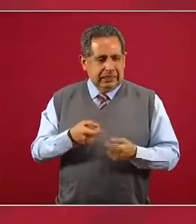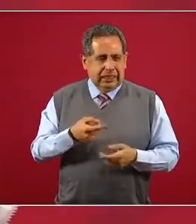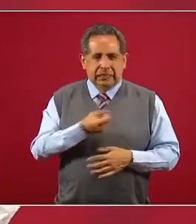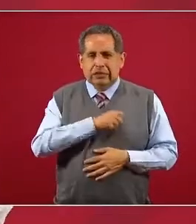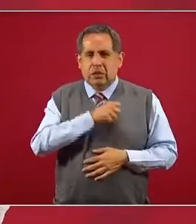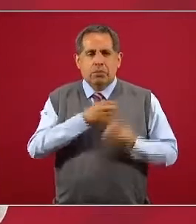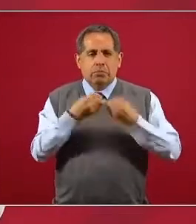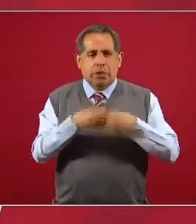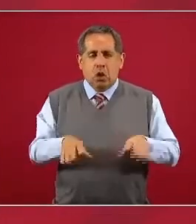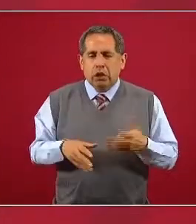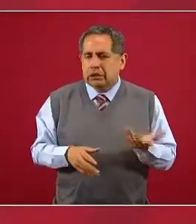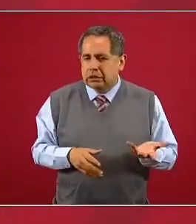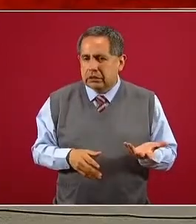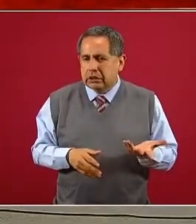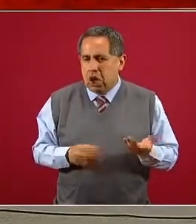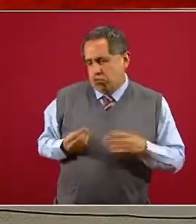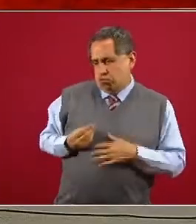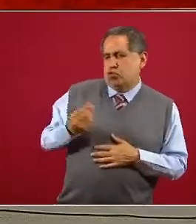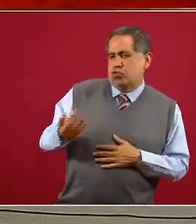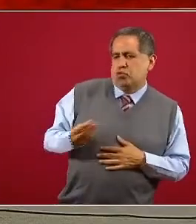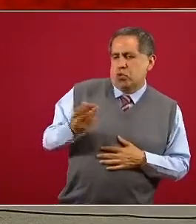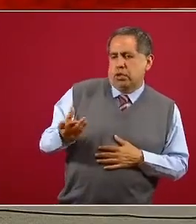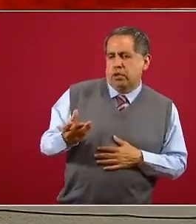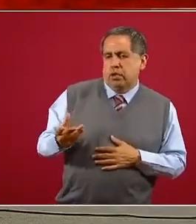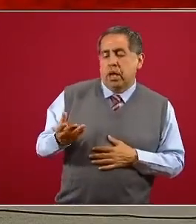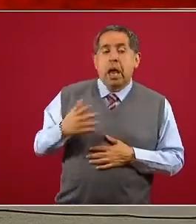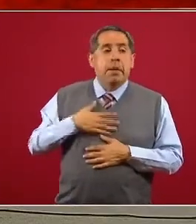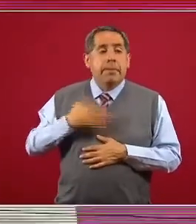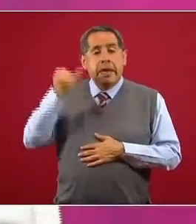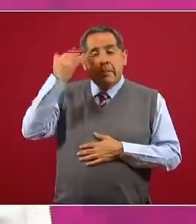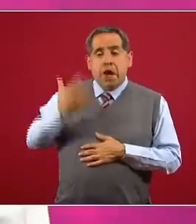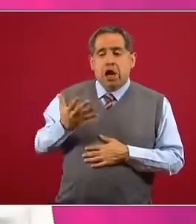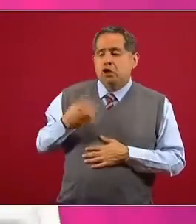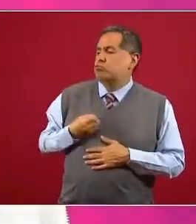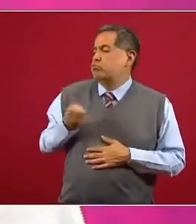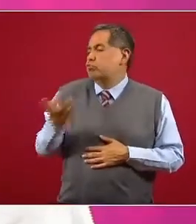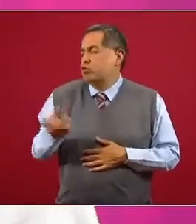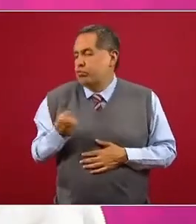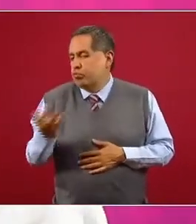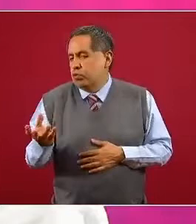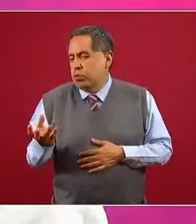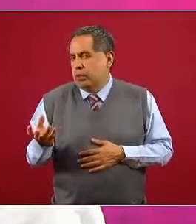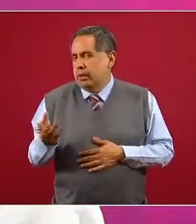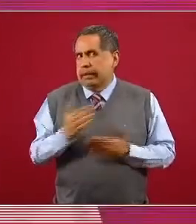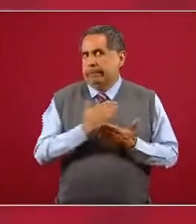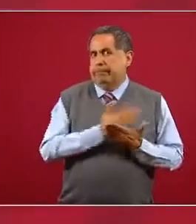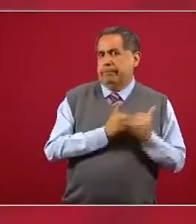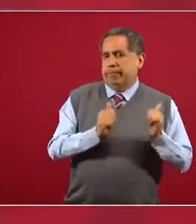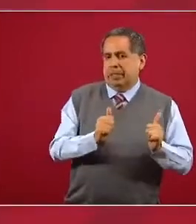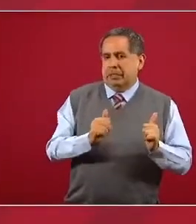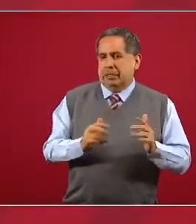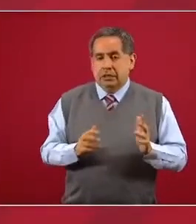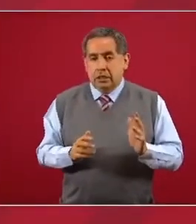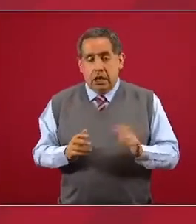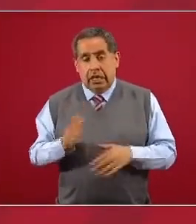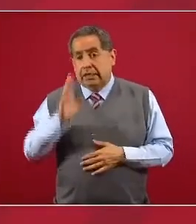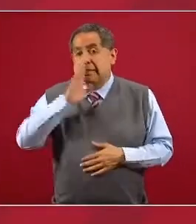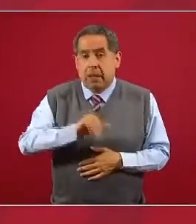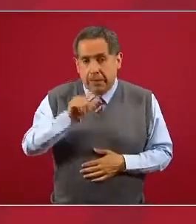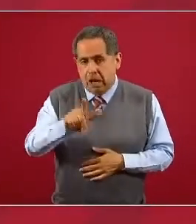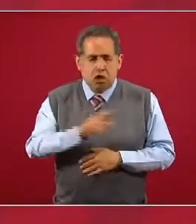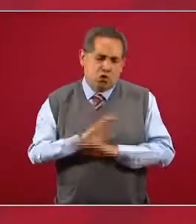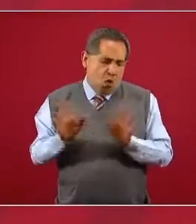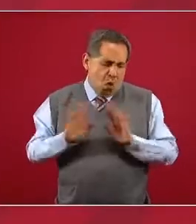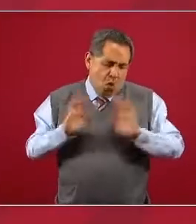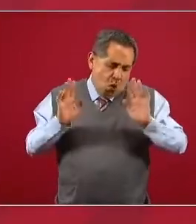se compensa en la percepción pública limpiando esa imagen con una donación. No es ilegal que esto ocurra, pero